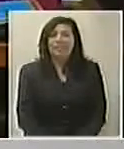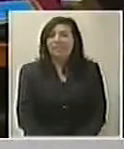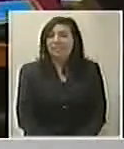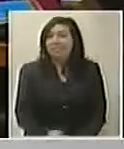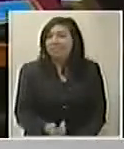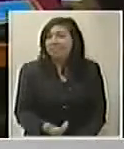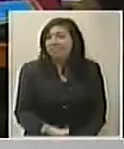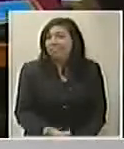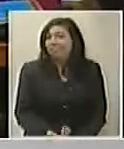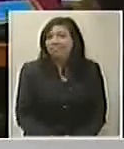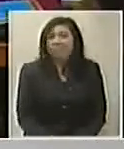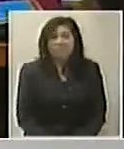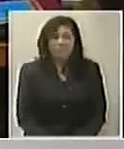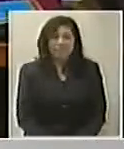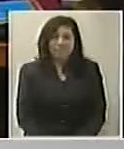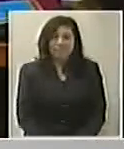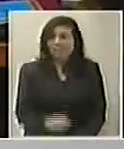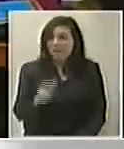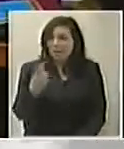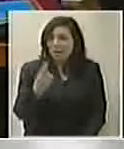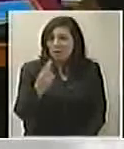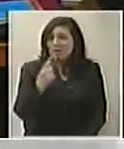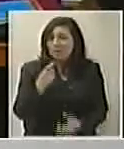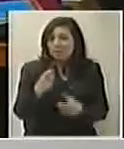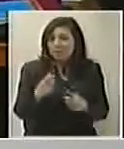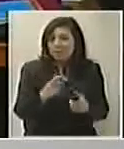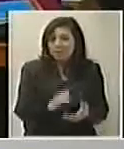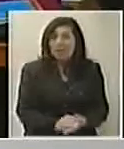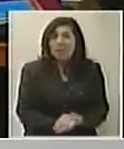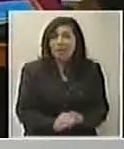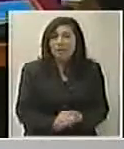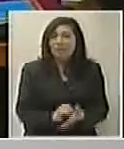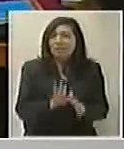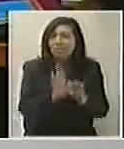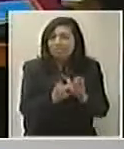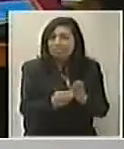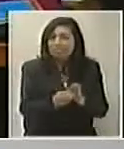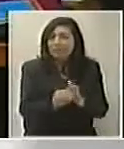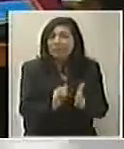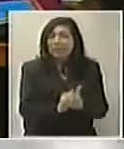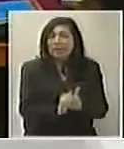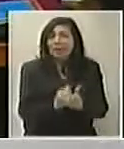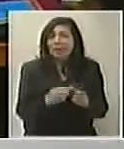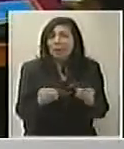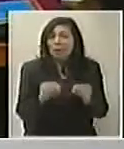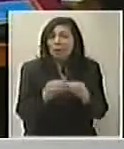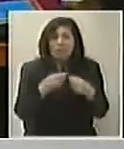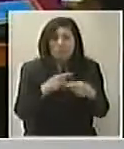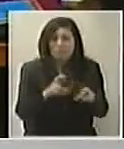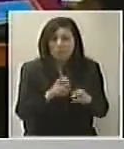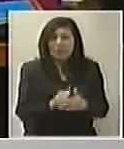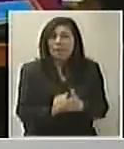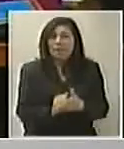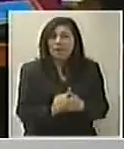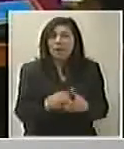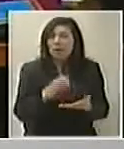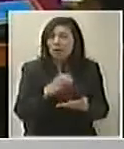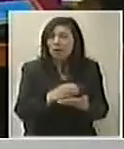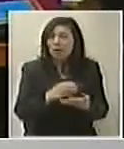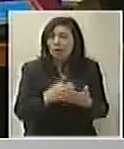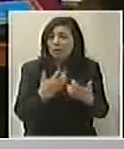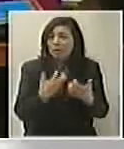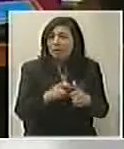¿Acaso la corrupción se controla adjudicando licitaciones del sector público y